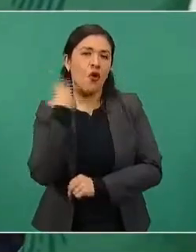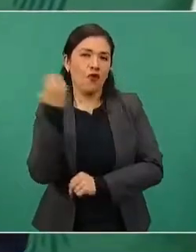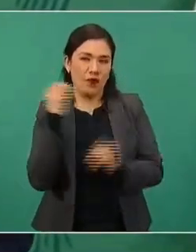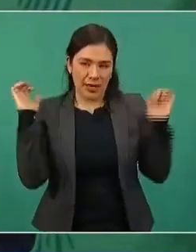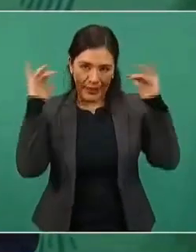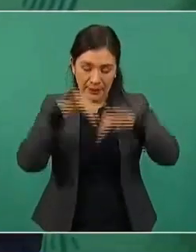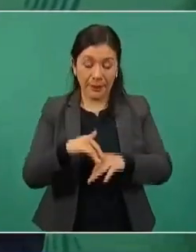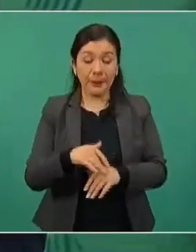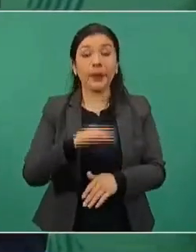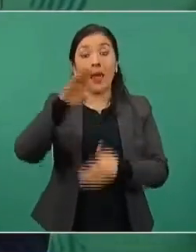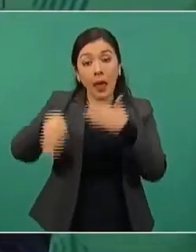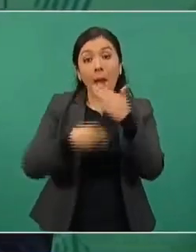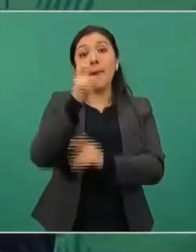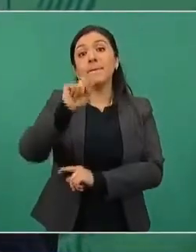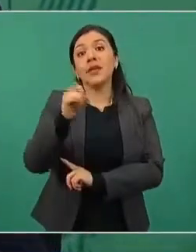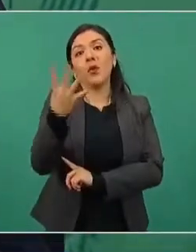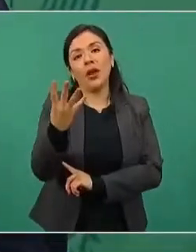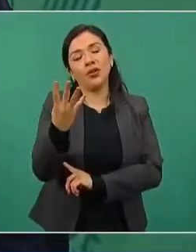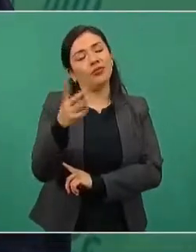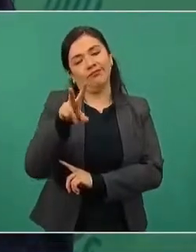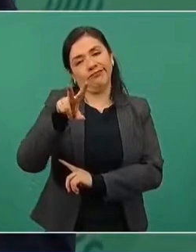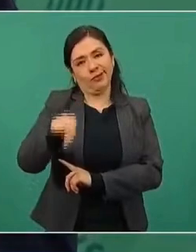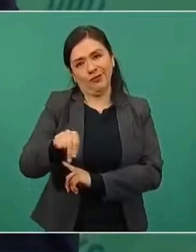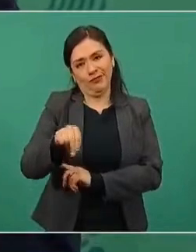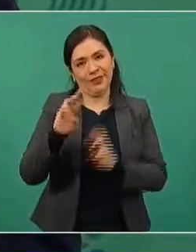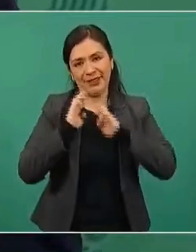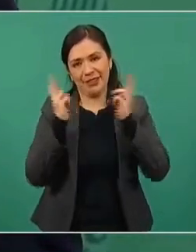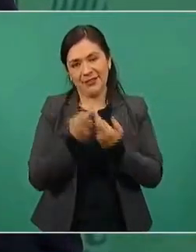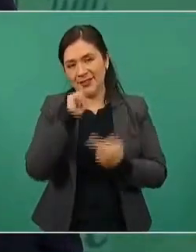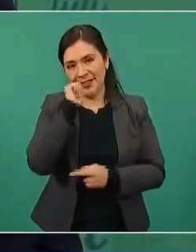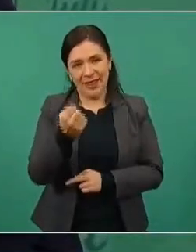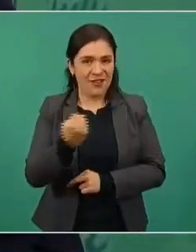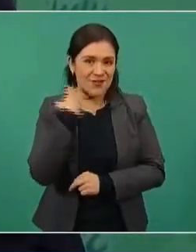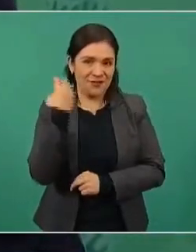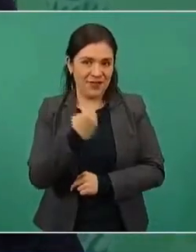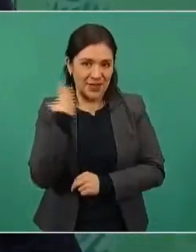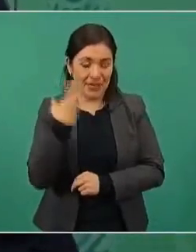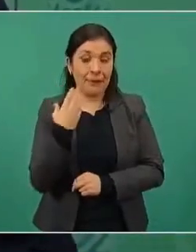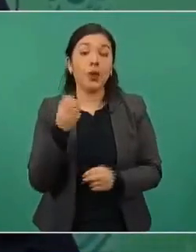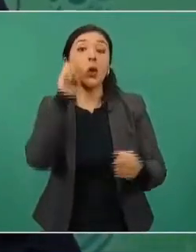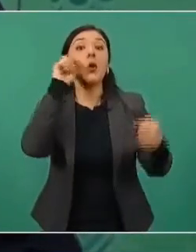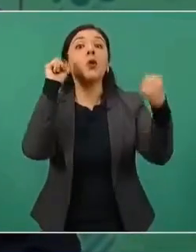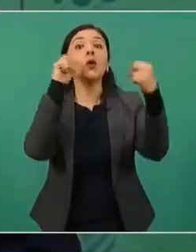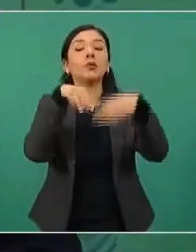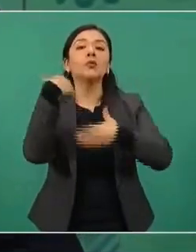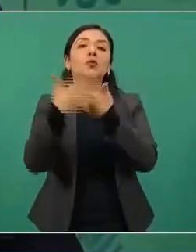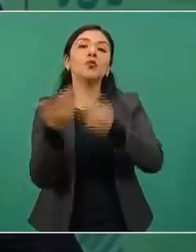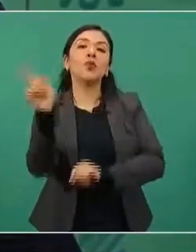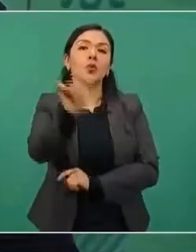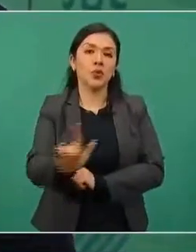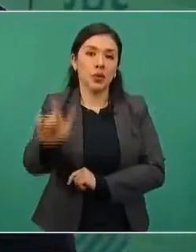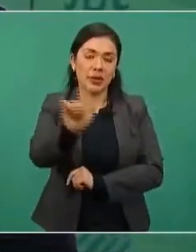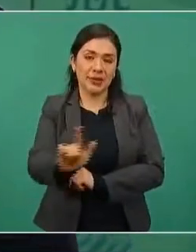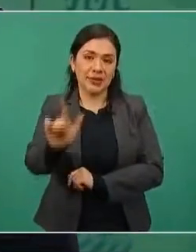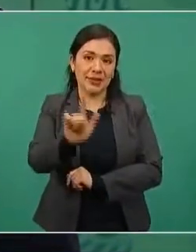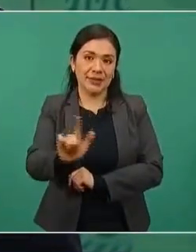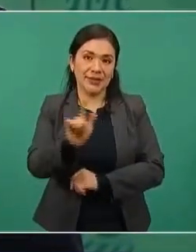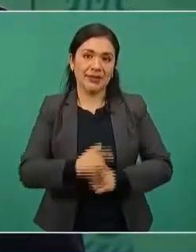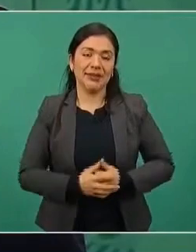del 24 no, en la mañana, y nos vemos el lunes.